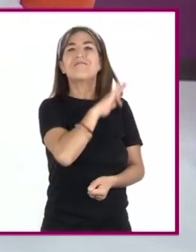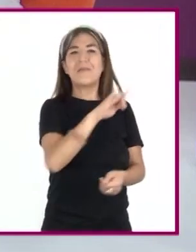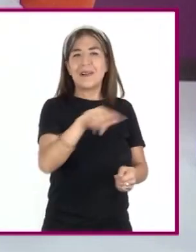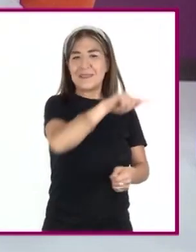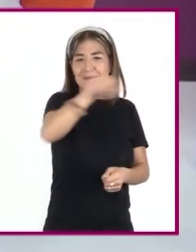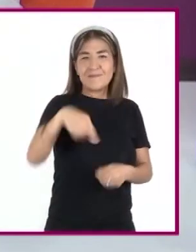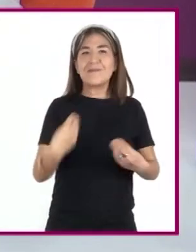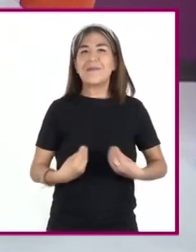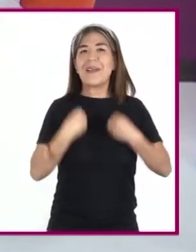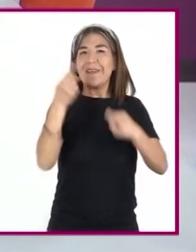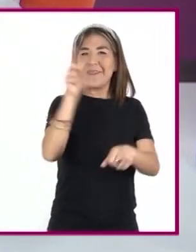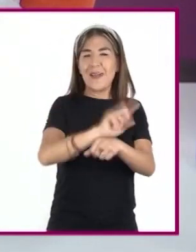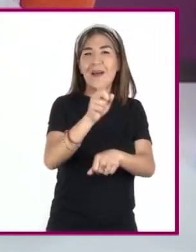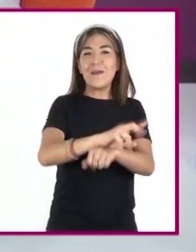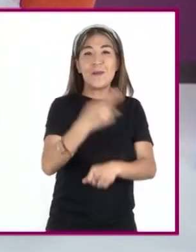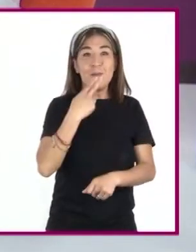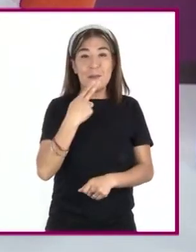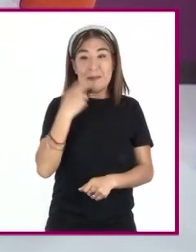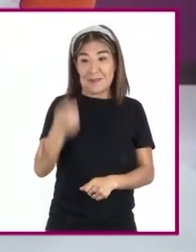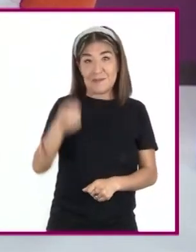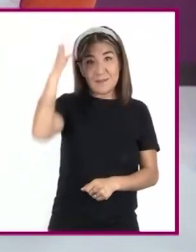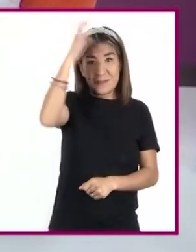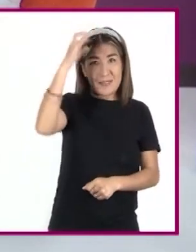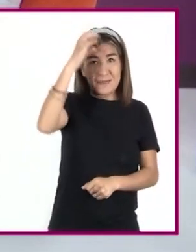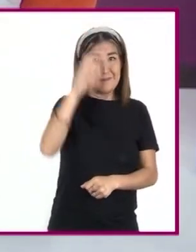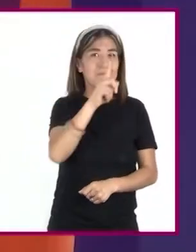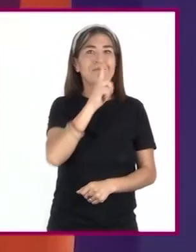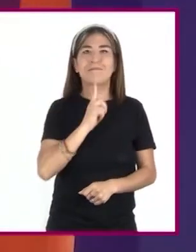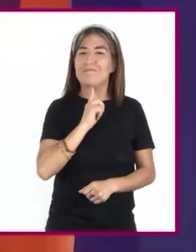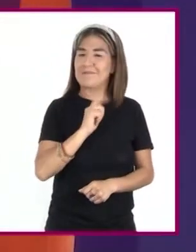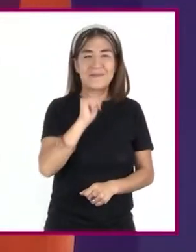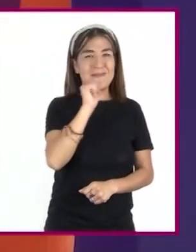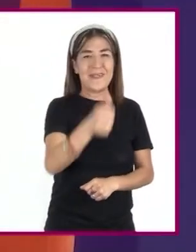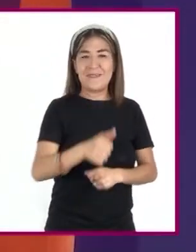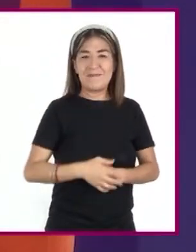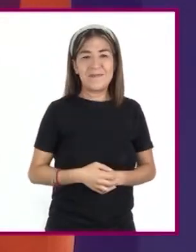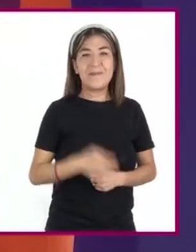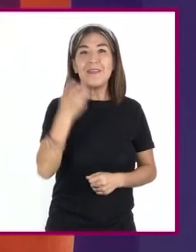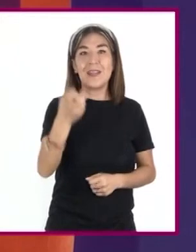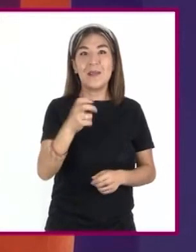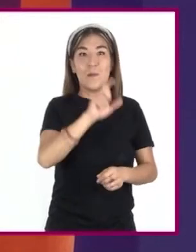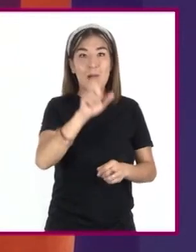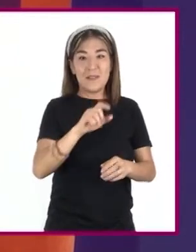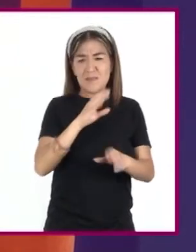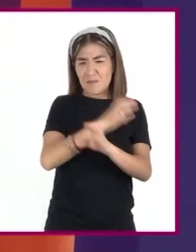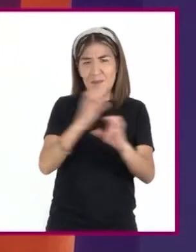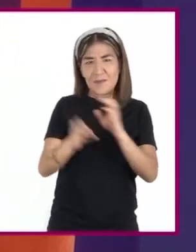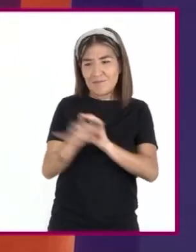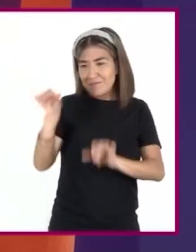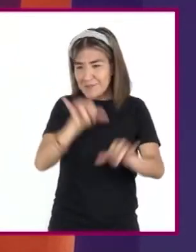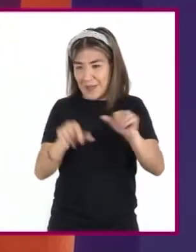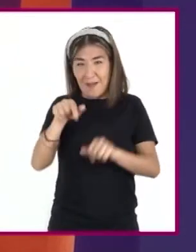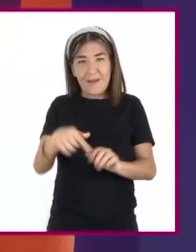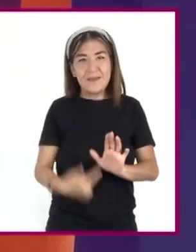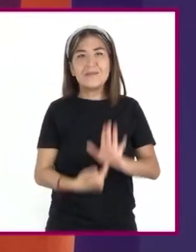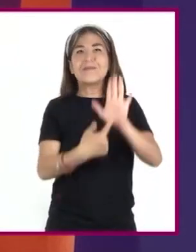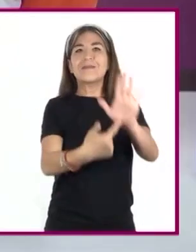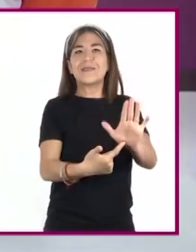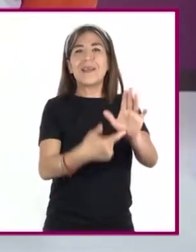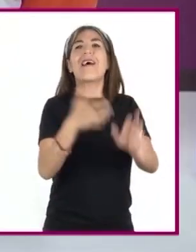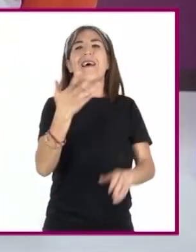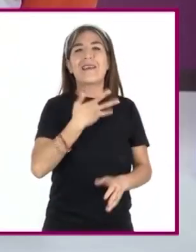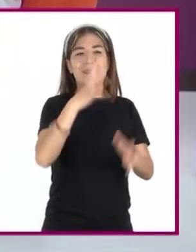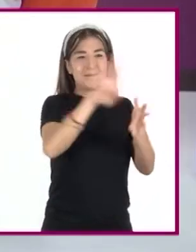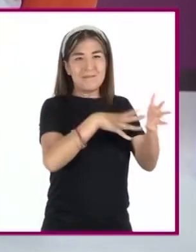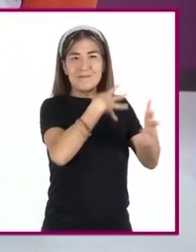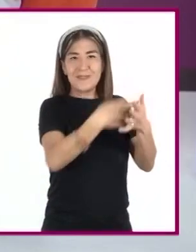presente, porque la ciencia no miente cuando el fenómeno habla y en la periódica